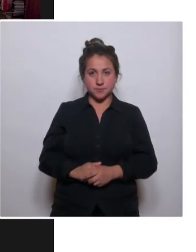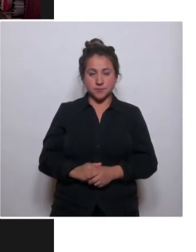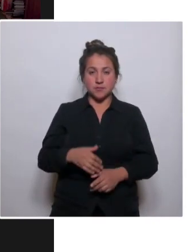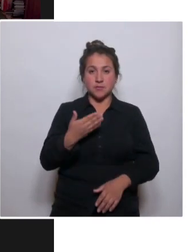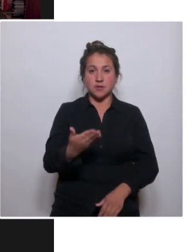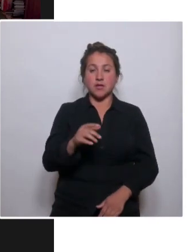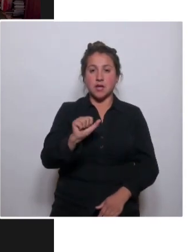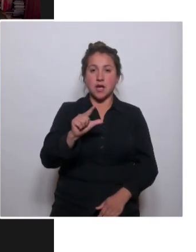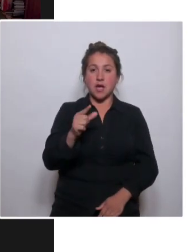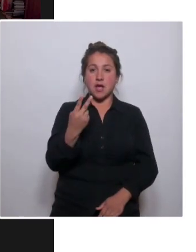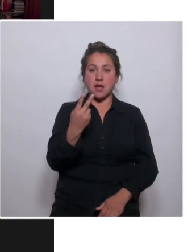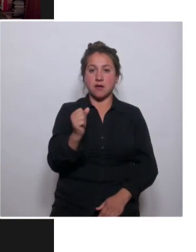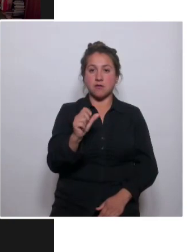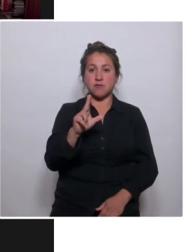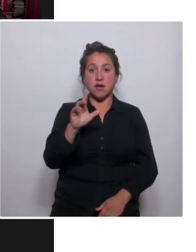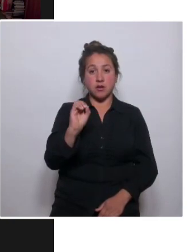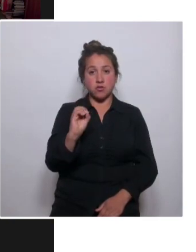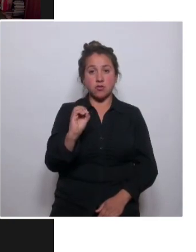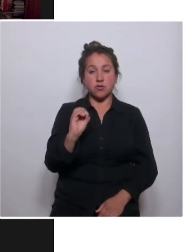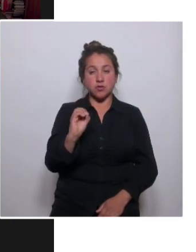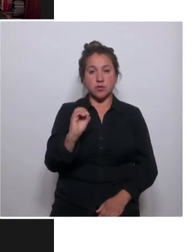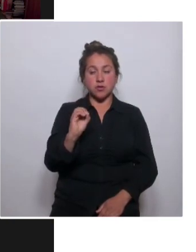Señor Álvaro Jofré.